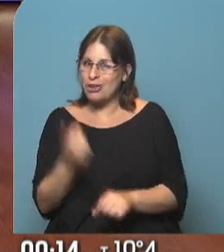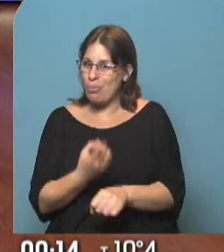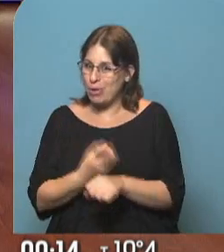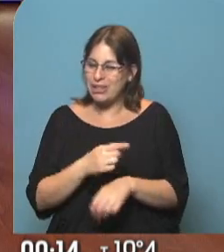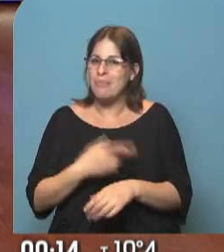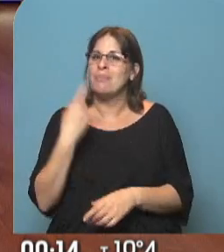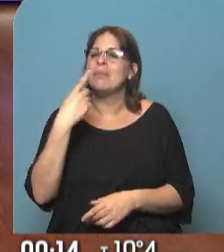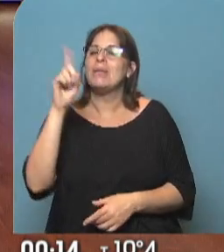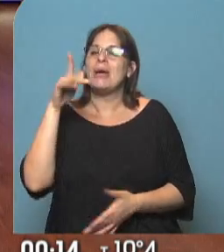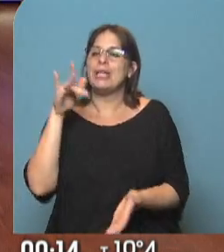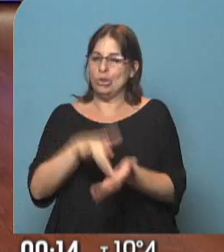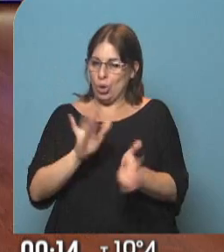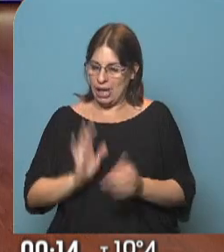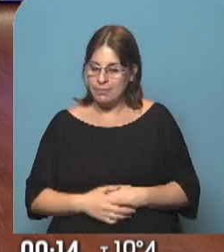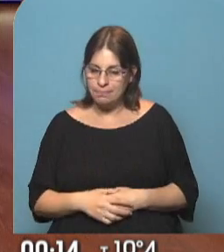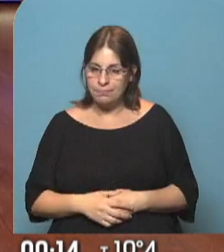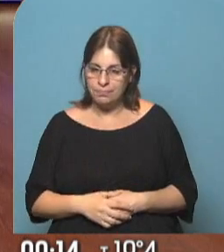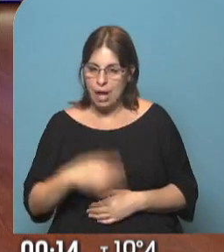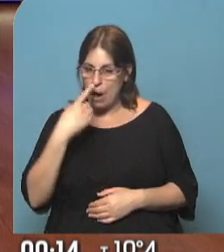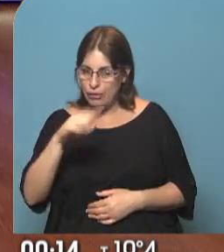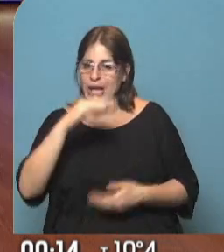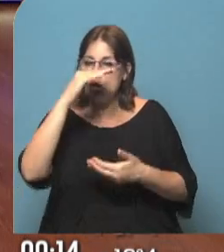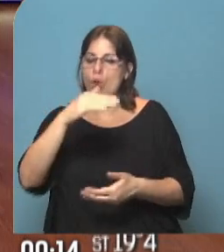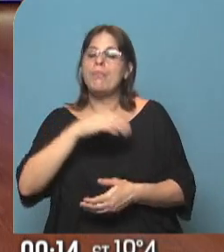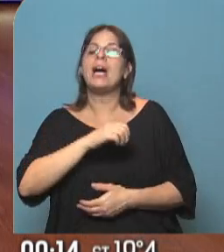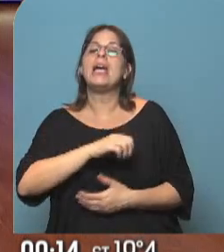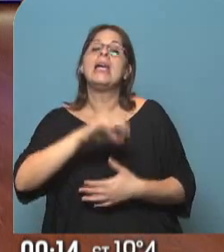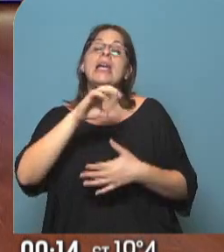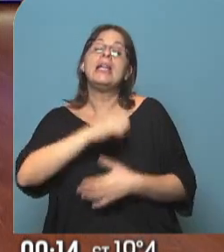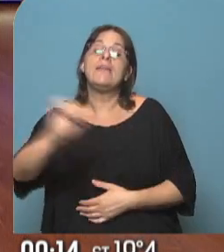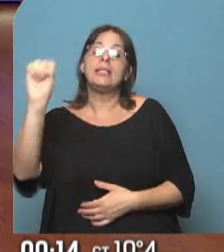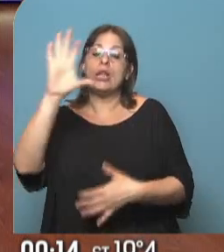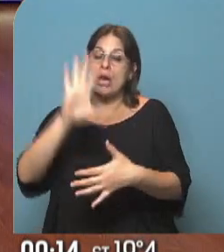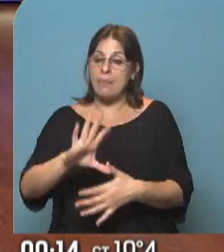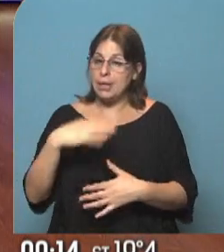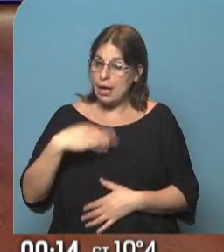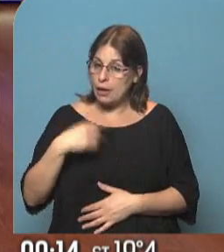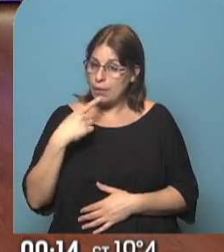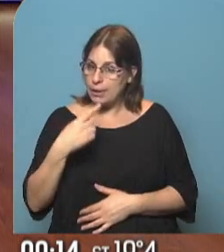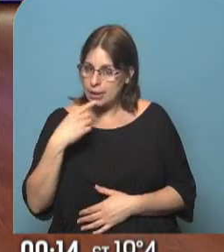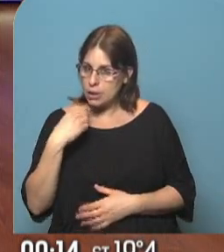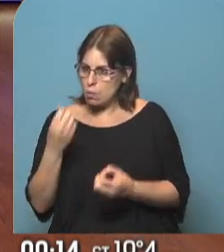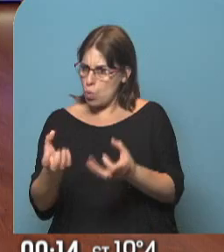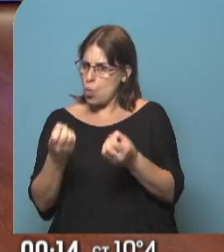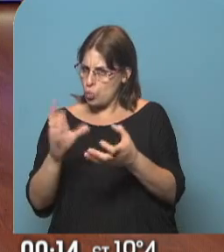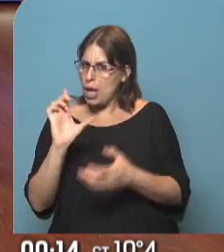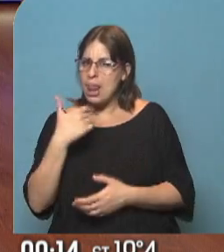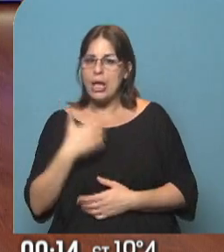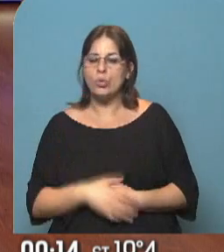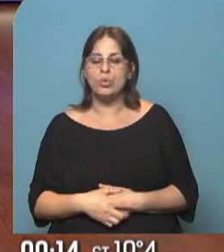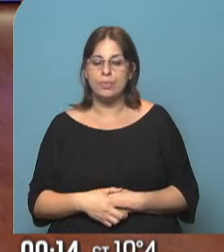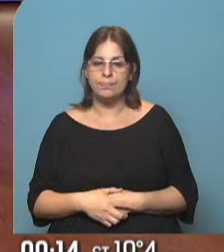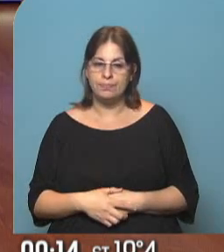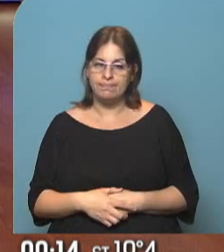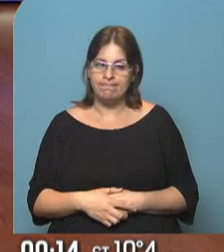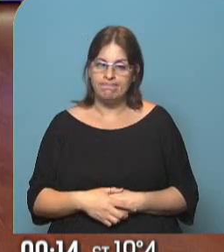por primera vez Eduardo en la final de la Copa Libertadores de América. Hay que decir que es un gran mérito del equipo granate.